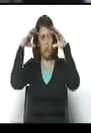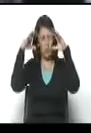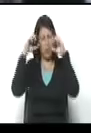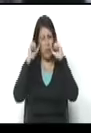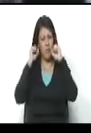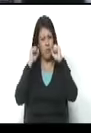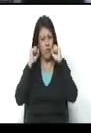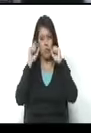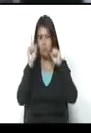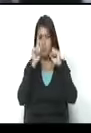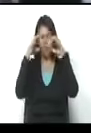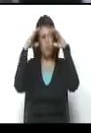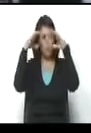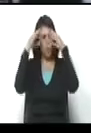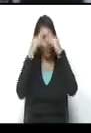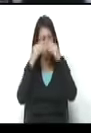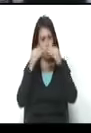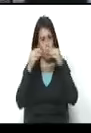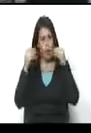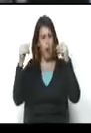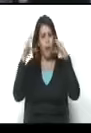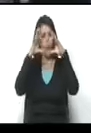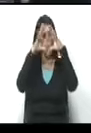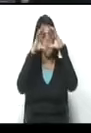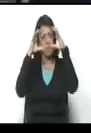pequeñita, pero que